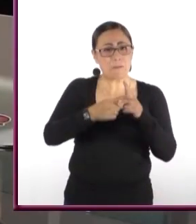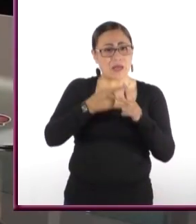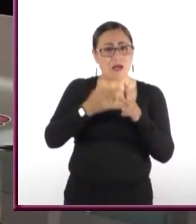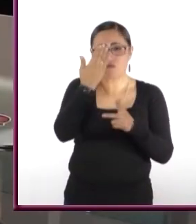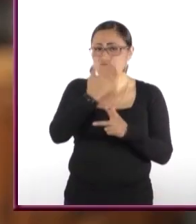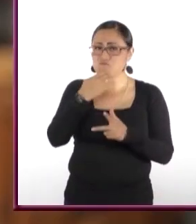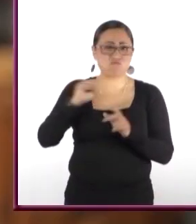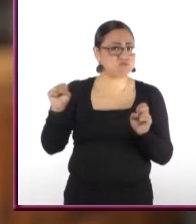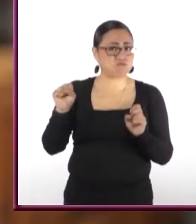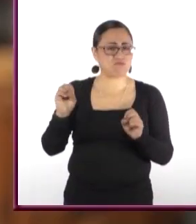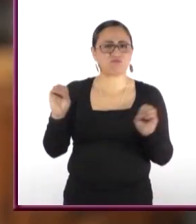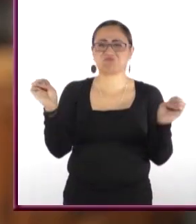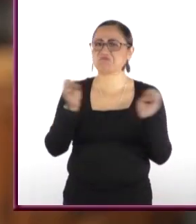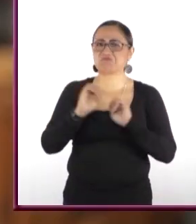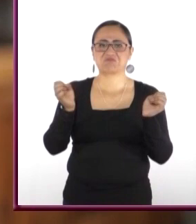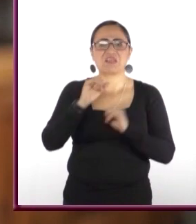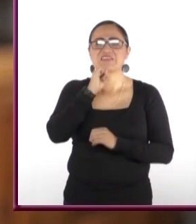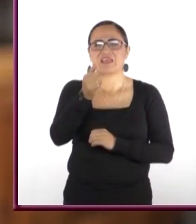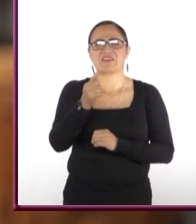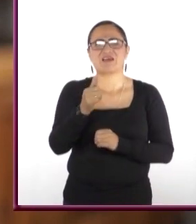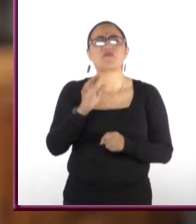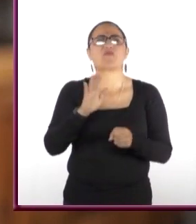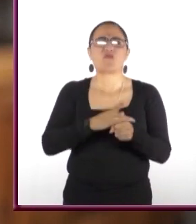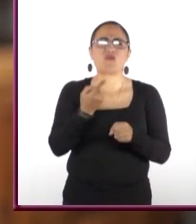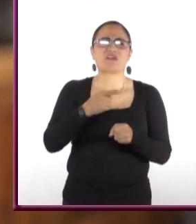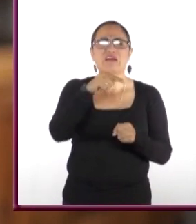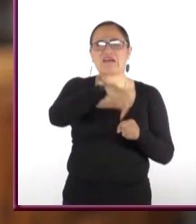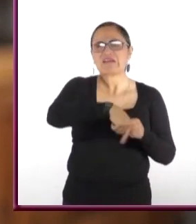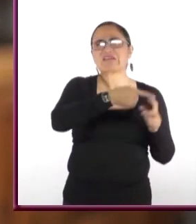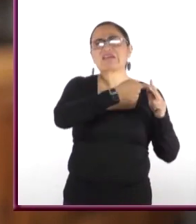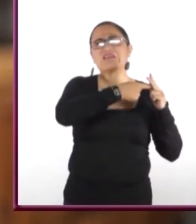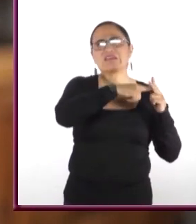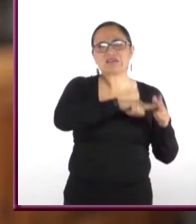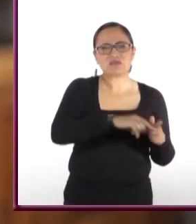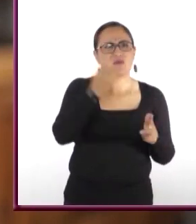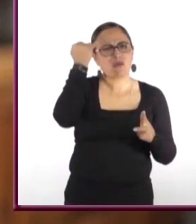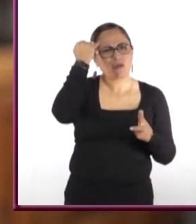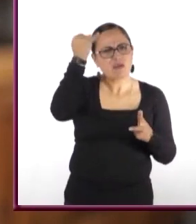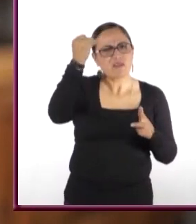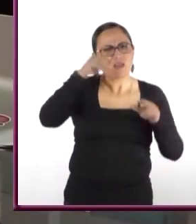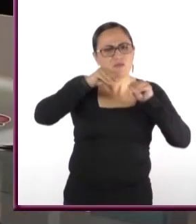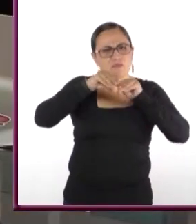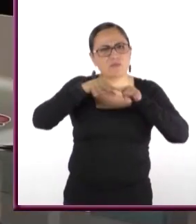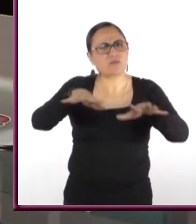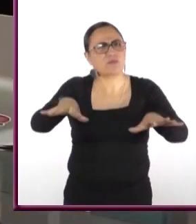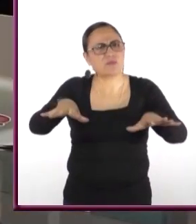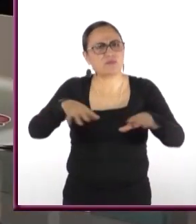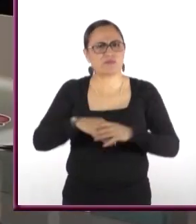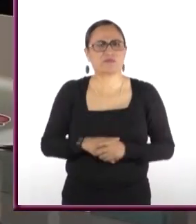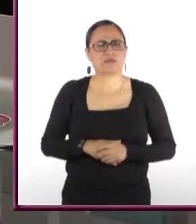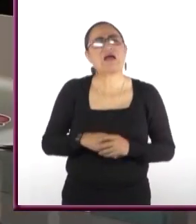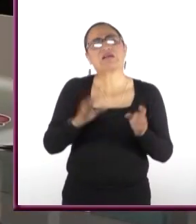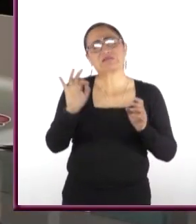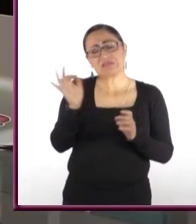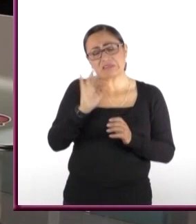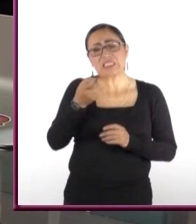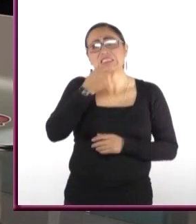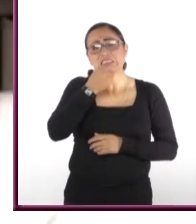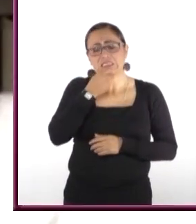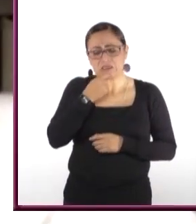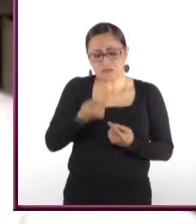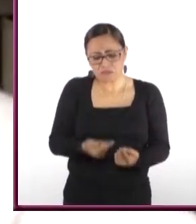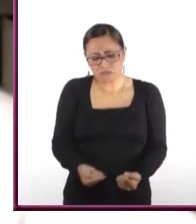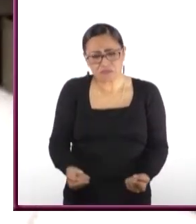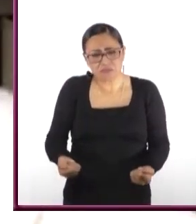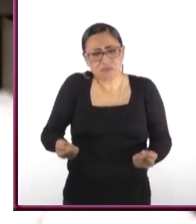las matemáticas. ¿De dónde crees que viene este prejuicio? ¿En dónde comienza? Comienza desde que somos súper